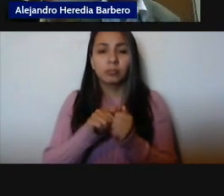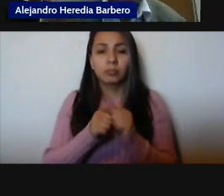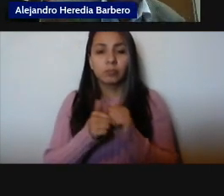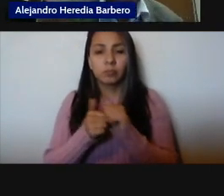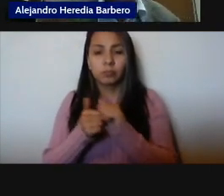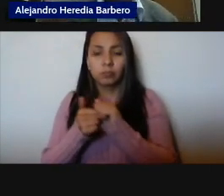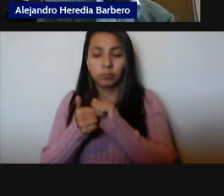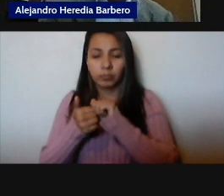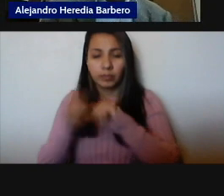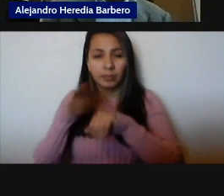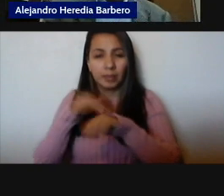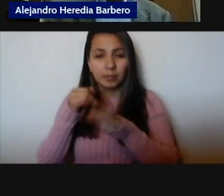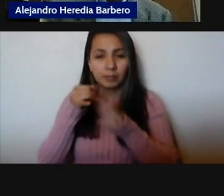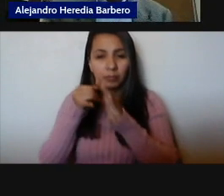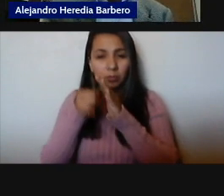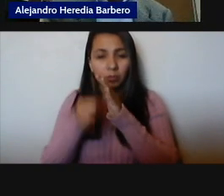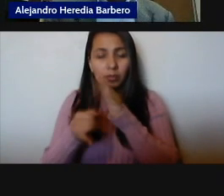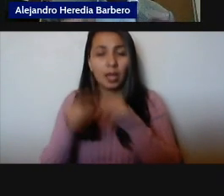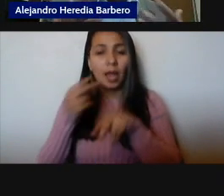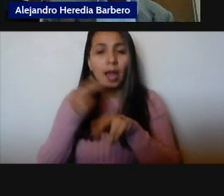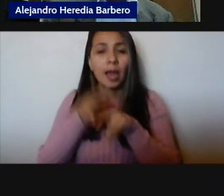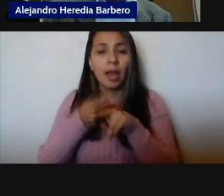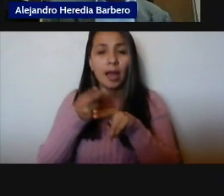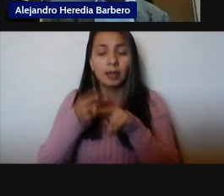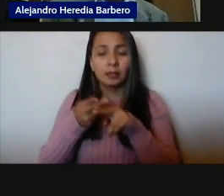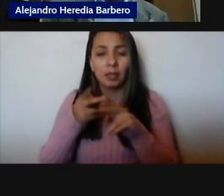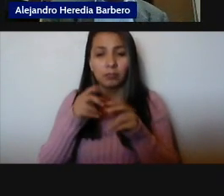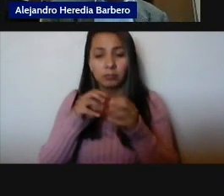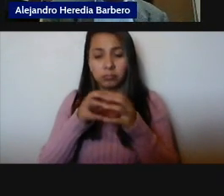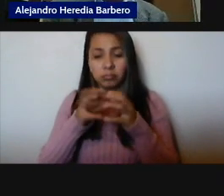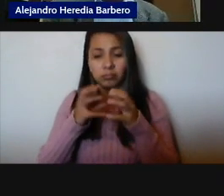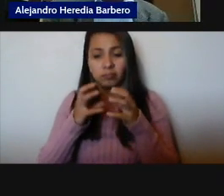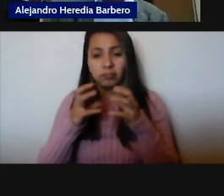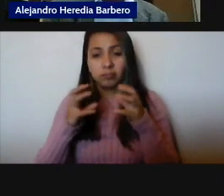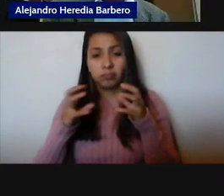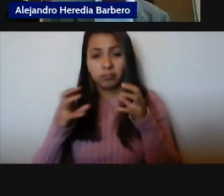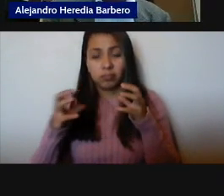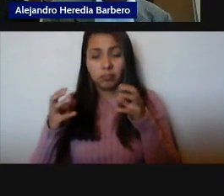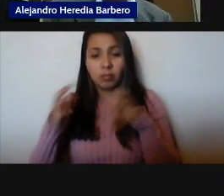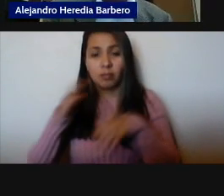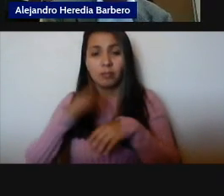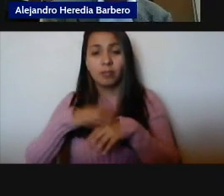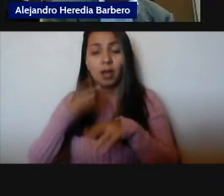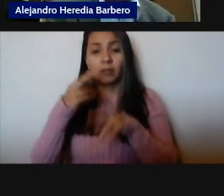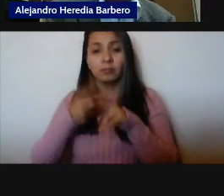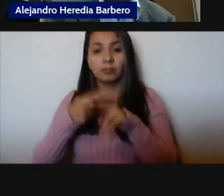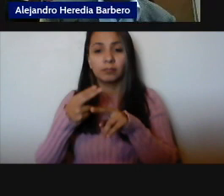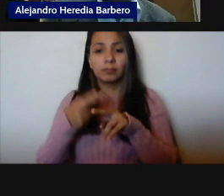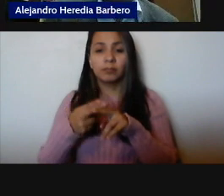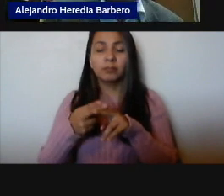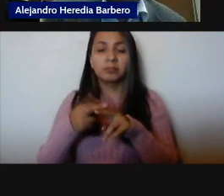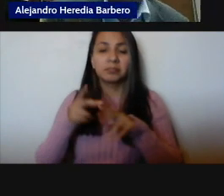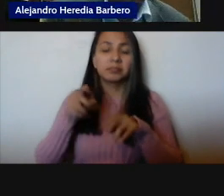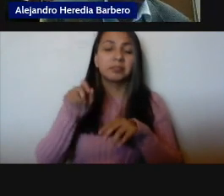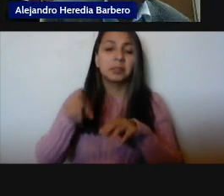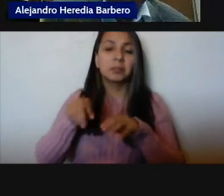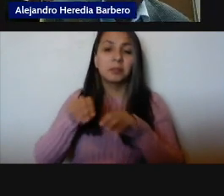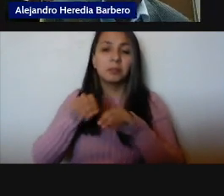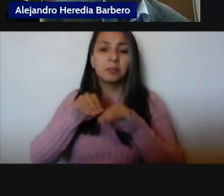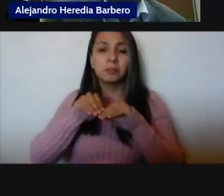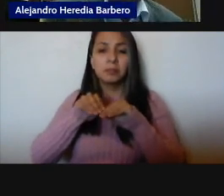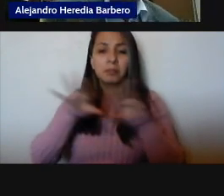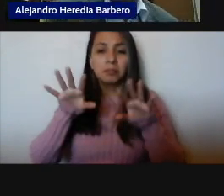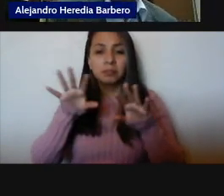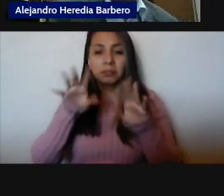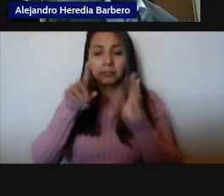en elementos más complejos, hasta cristalizarse, por ejemplo, en uno de los experimentos más importantes, publicado también,